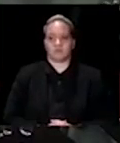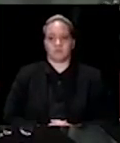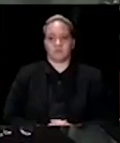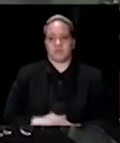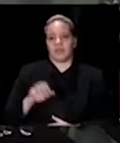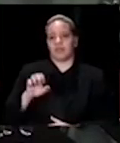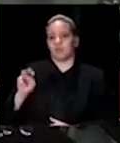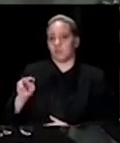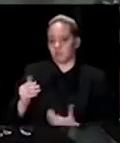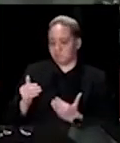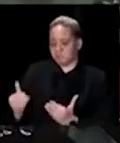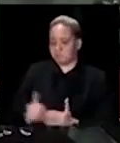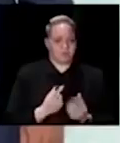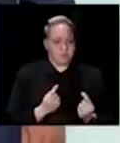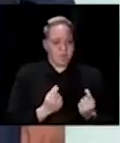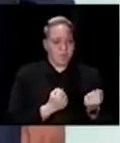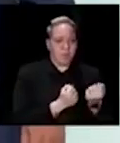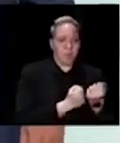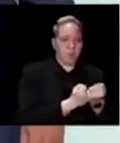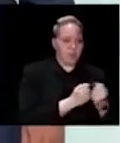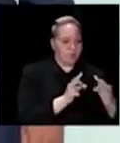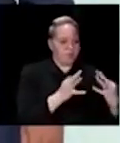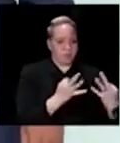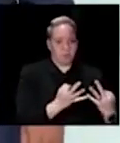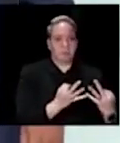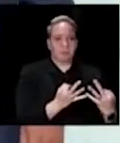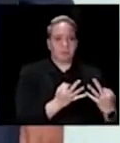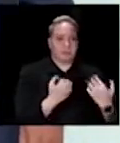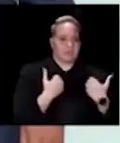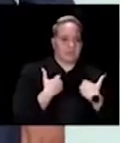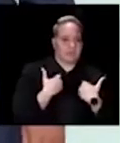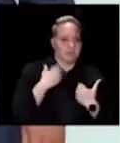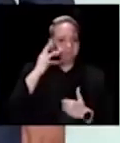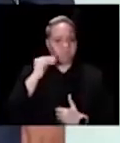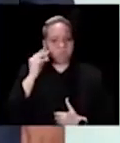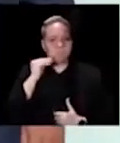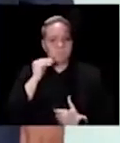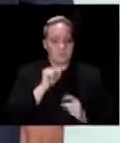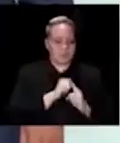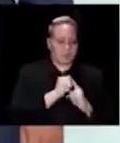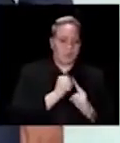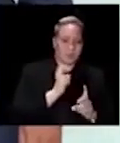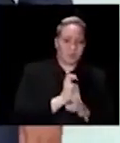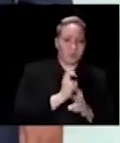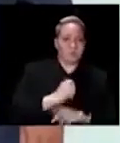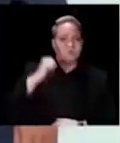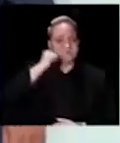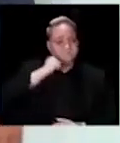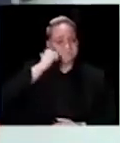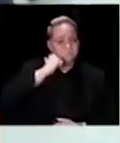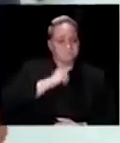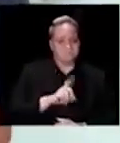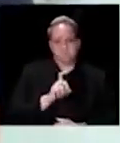Eliezer Molina, adelante. ¿De dónde tú sacas tu flow para hablar de la forma que le hablas a la gente día a día?